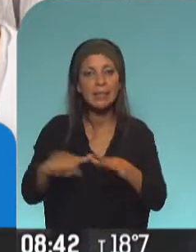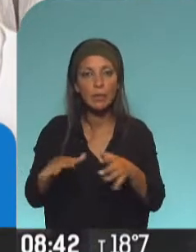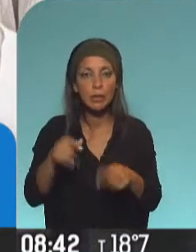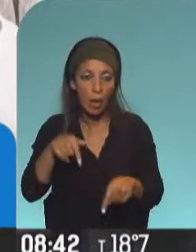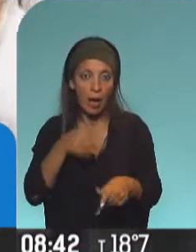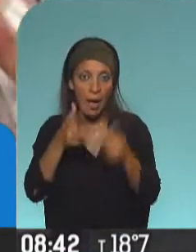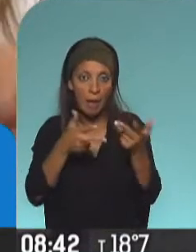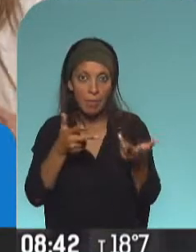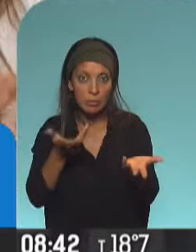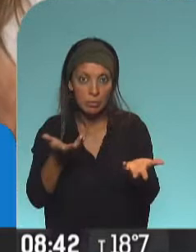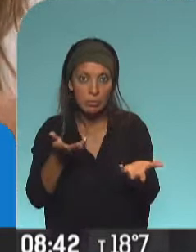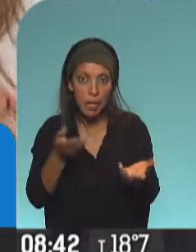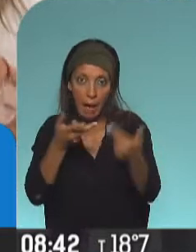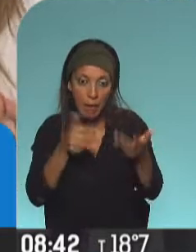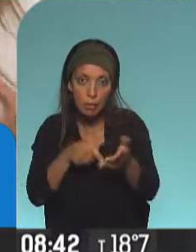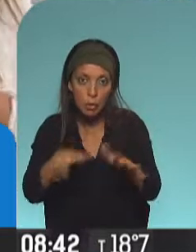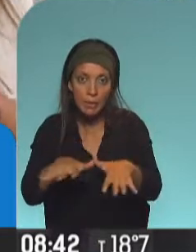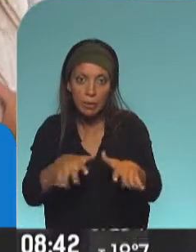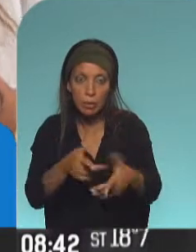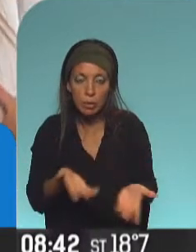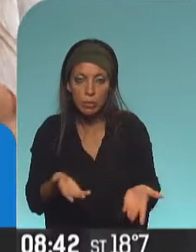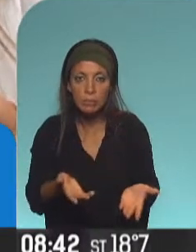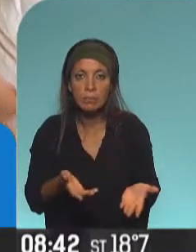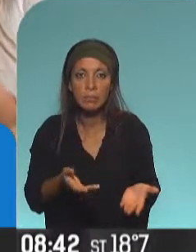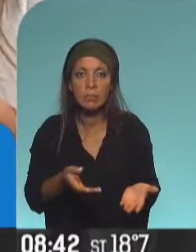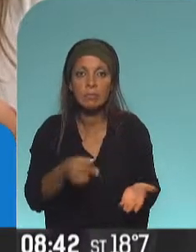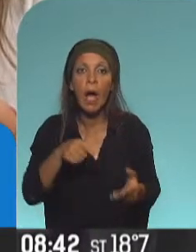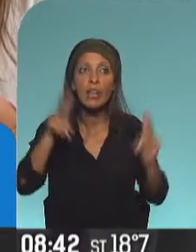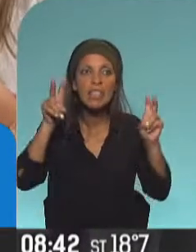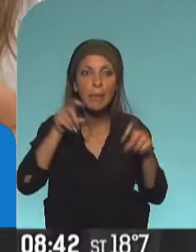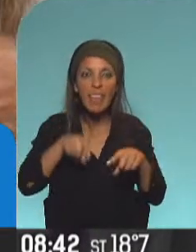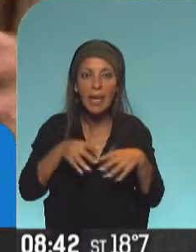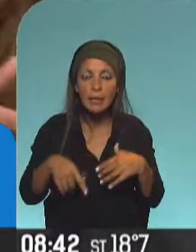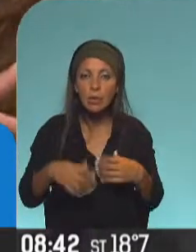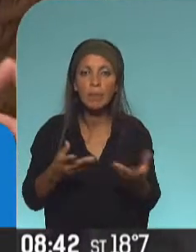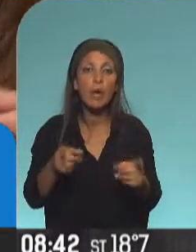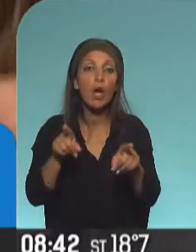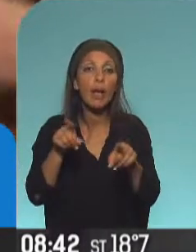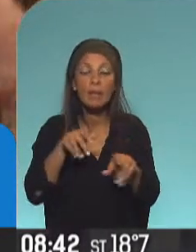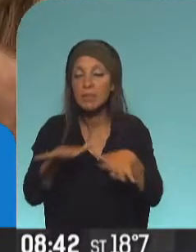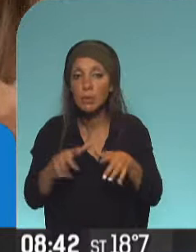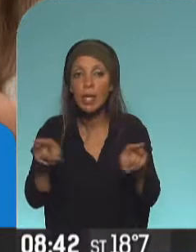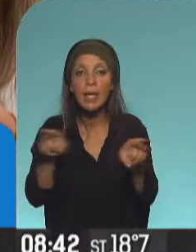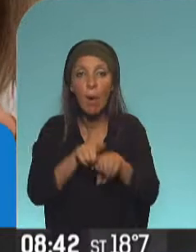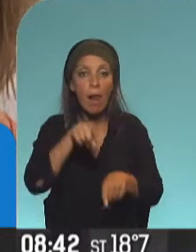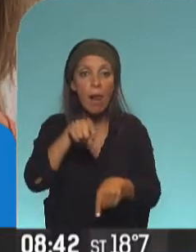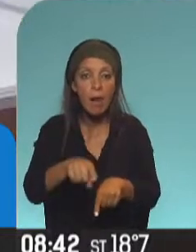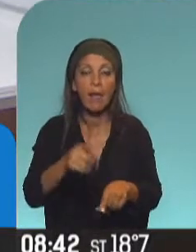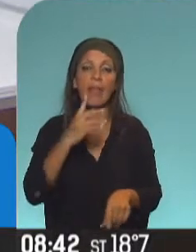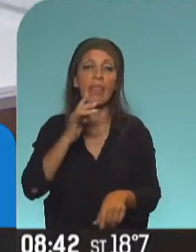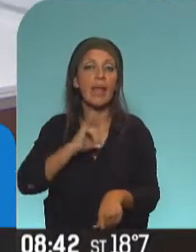él, digamos, que es tremendo que esto tenga que ser un tema, pero estamos hablando pero casos como estos, en donde se